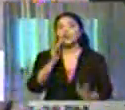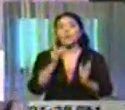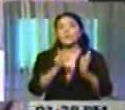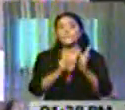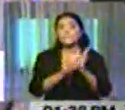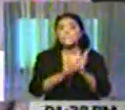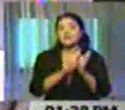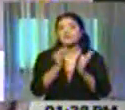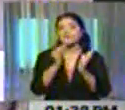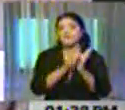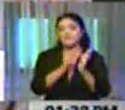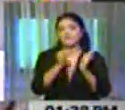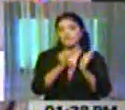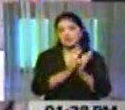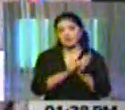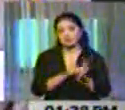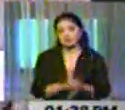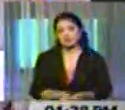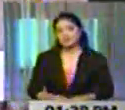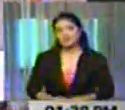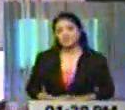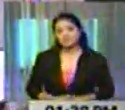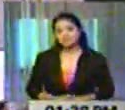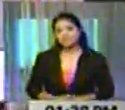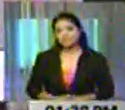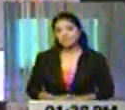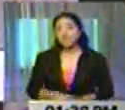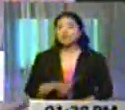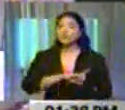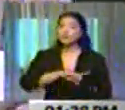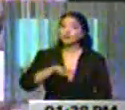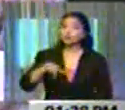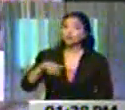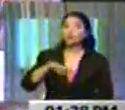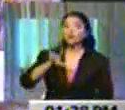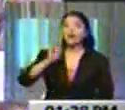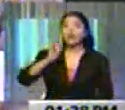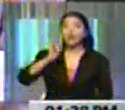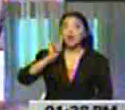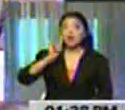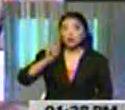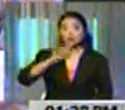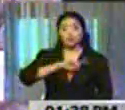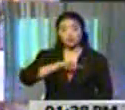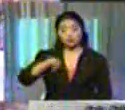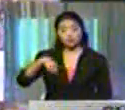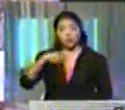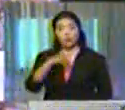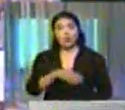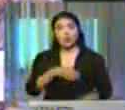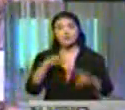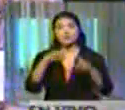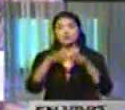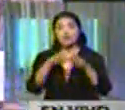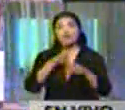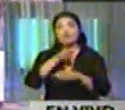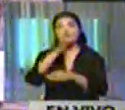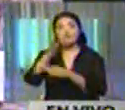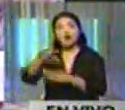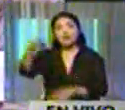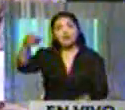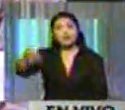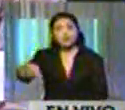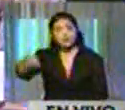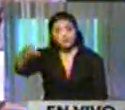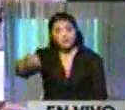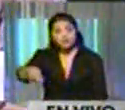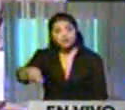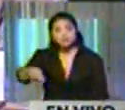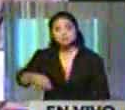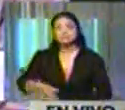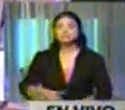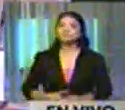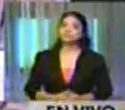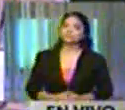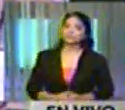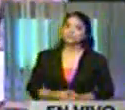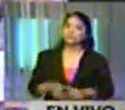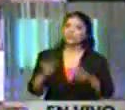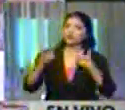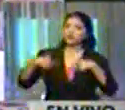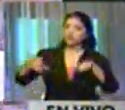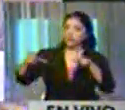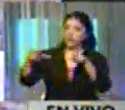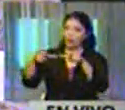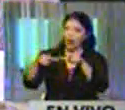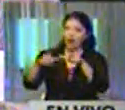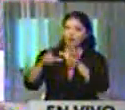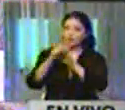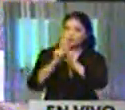605.705 veces. Nosotros muy temprano el lunes, como comisión, vamos a ir al Tribunal Supremo de Justicia, en su sala